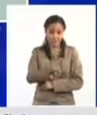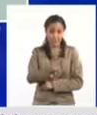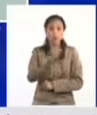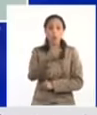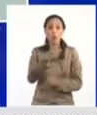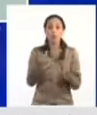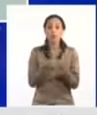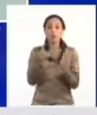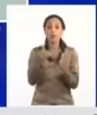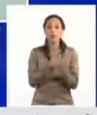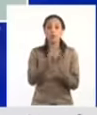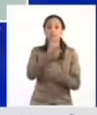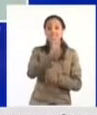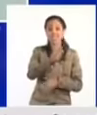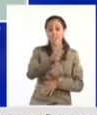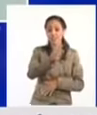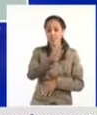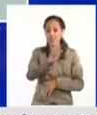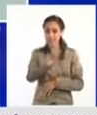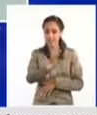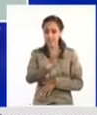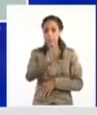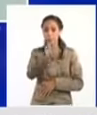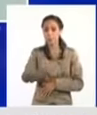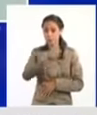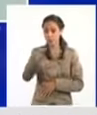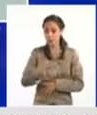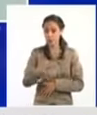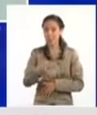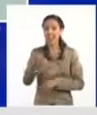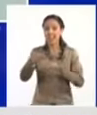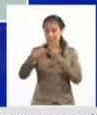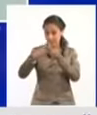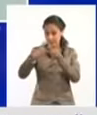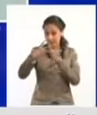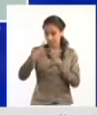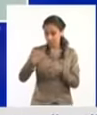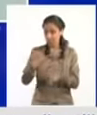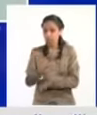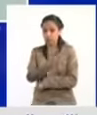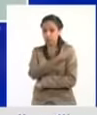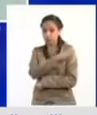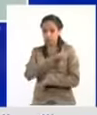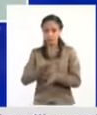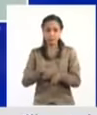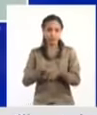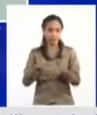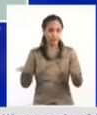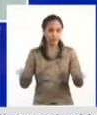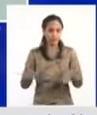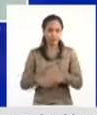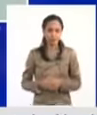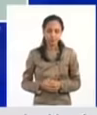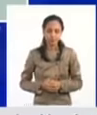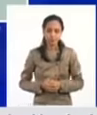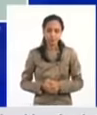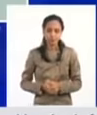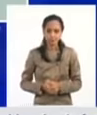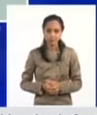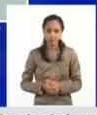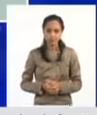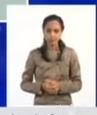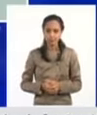1.739.327 personas que han recibido las 3 candidatos vacunales. Eso, las 3 dosis del candidato